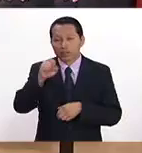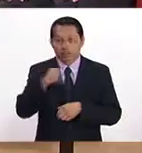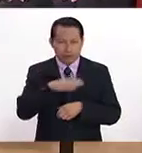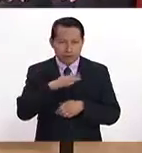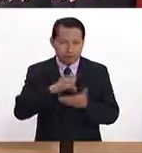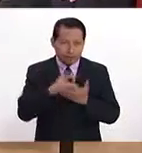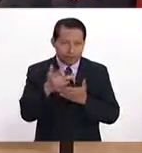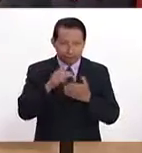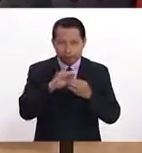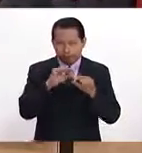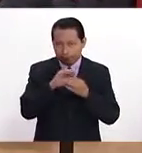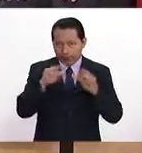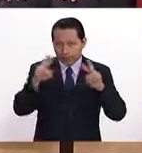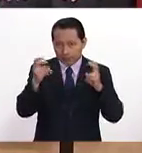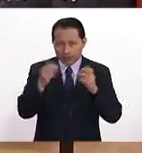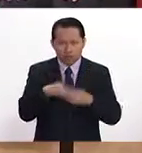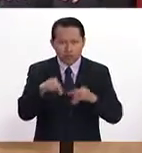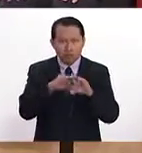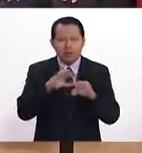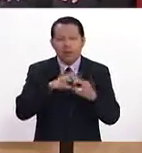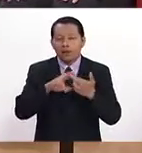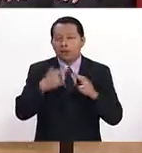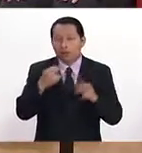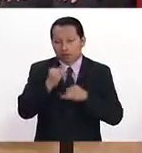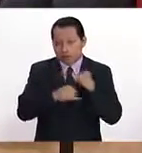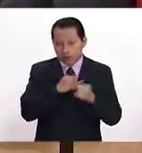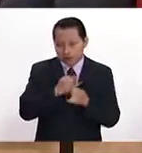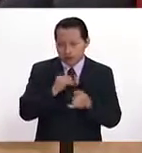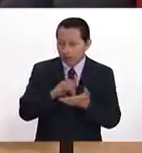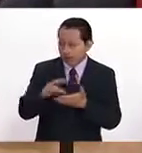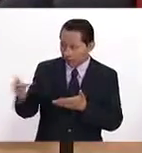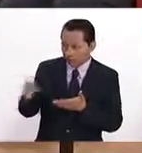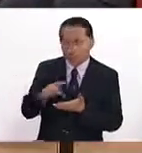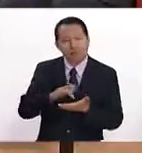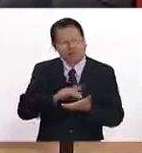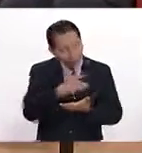tema coyuntural en las relaciones internacionales. Gracias. Muchas gracias. Muchas gracias a ustedes. Gracias.